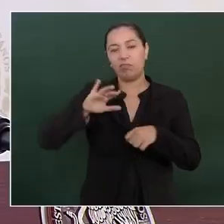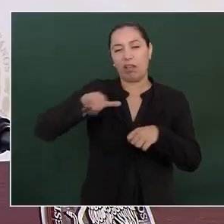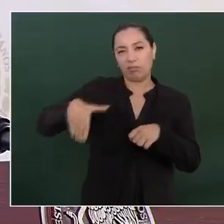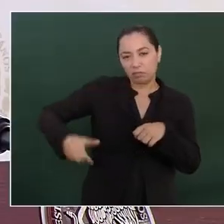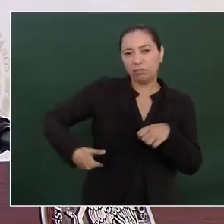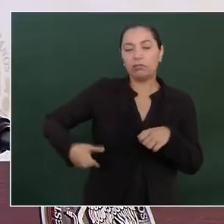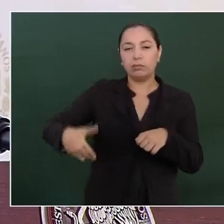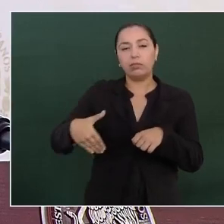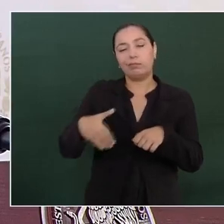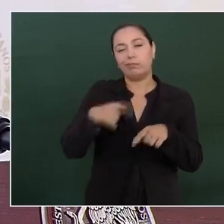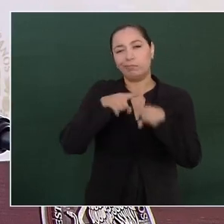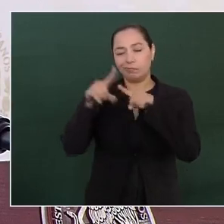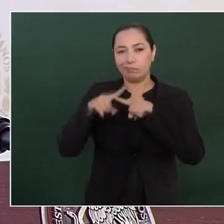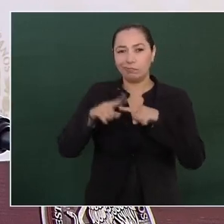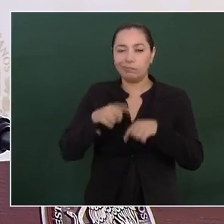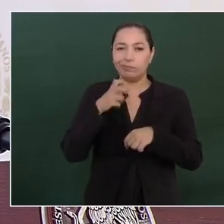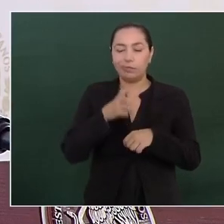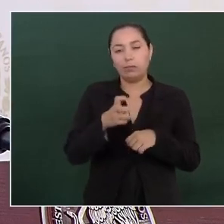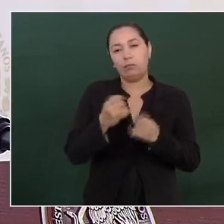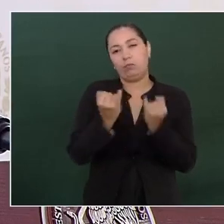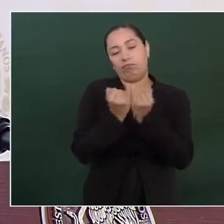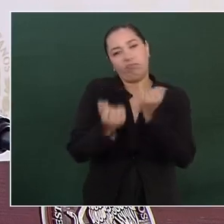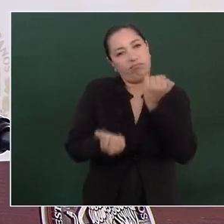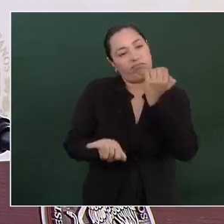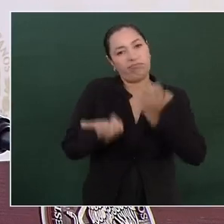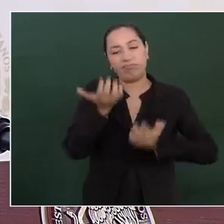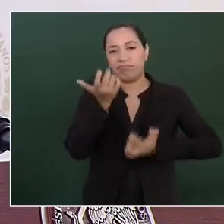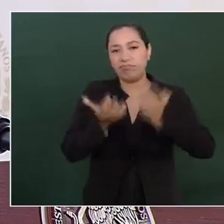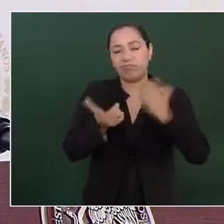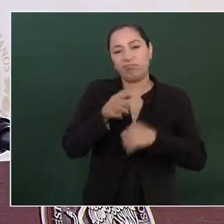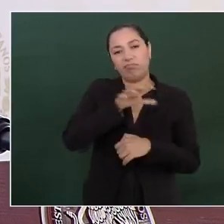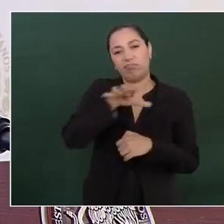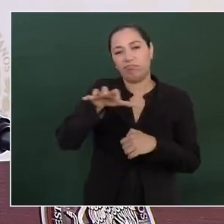de diversa naturaleza, incendios urbanos,